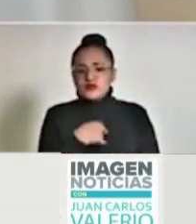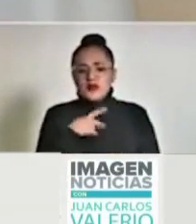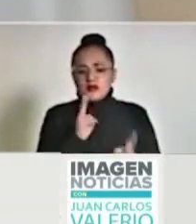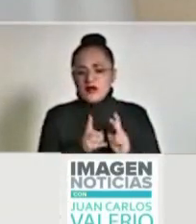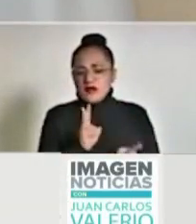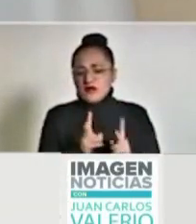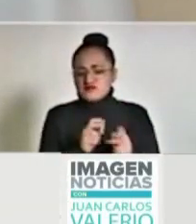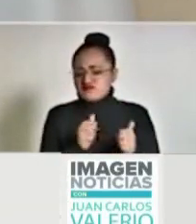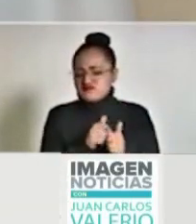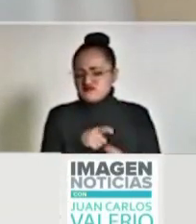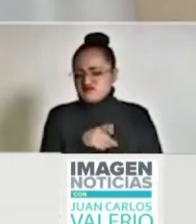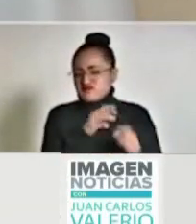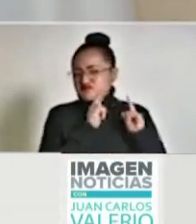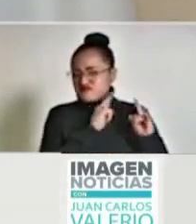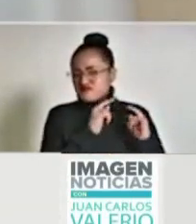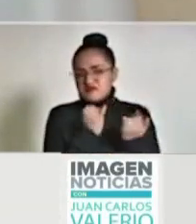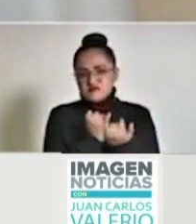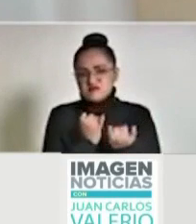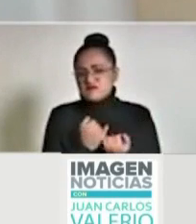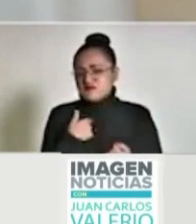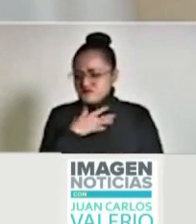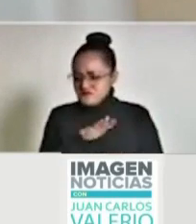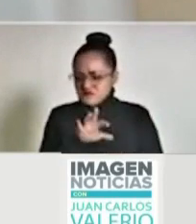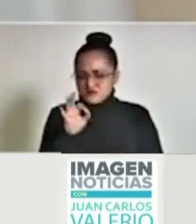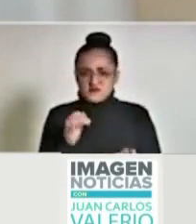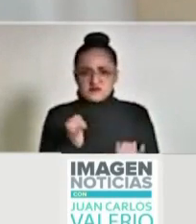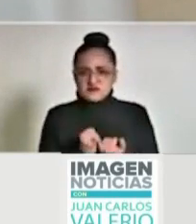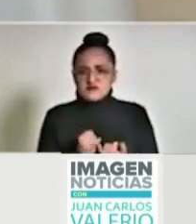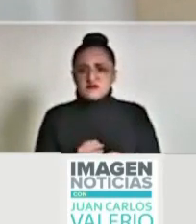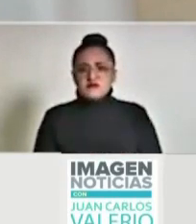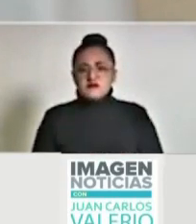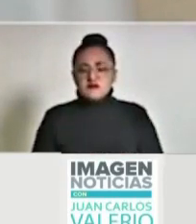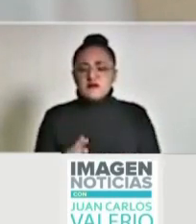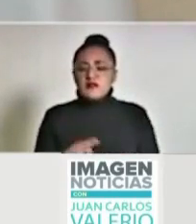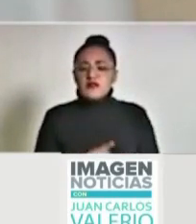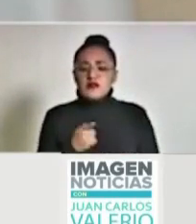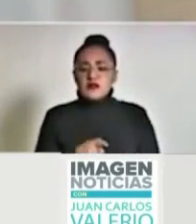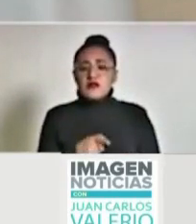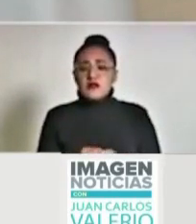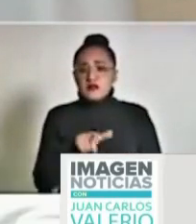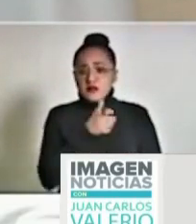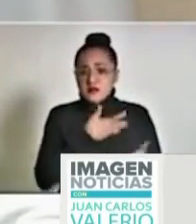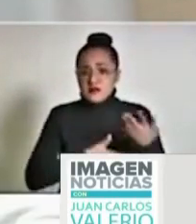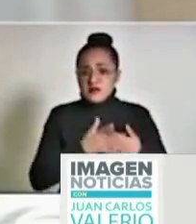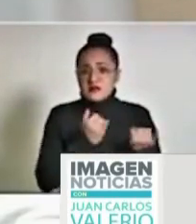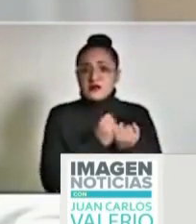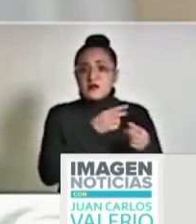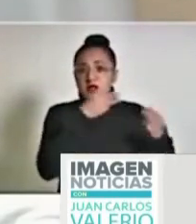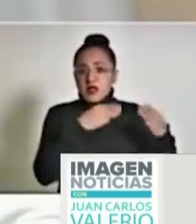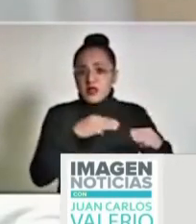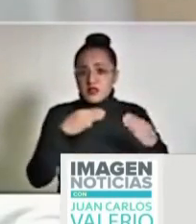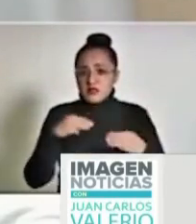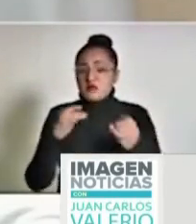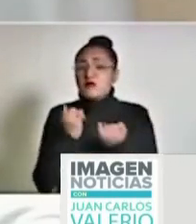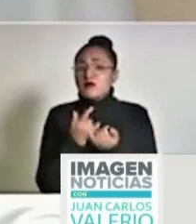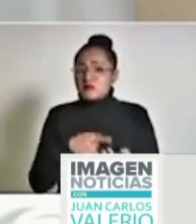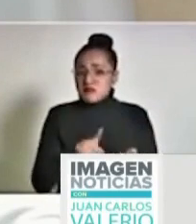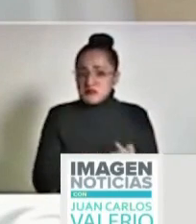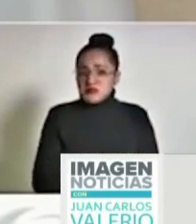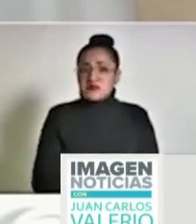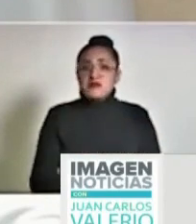informal se los vamos a buscar porque la economía informal también son los mercados